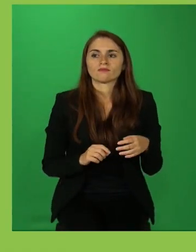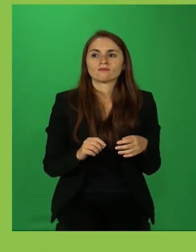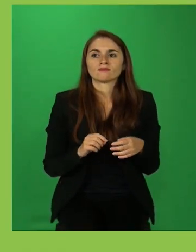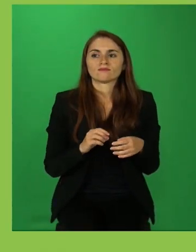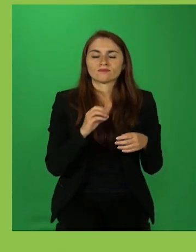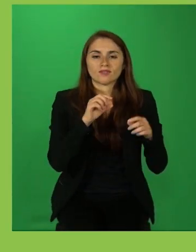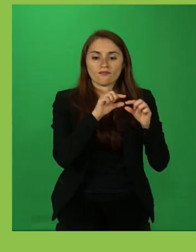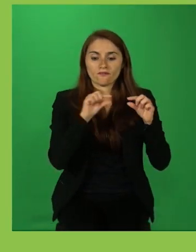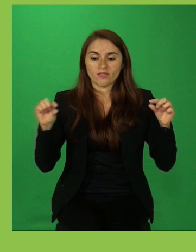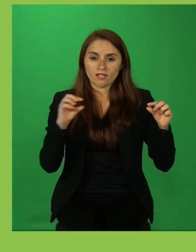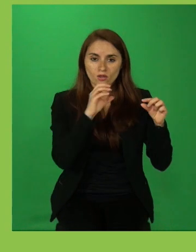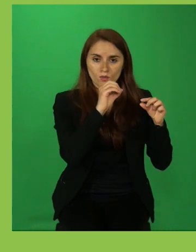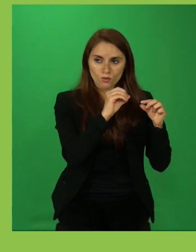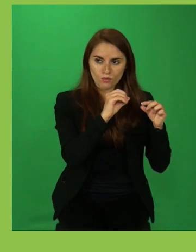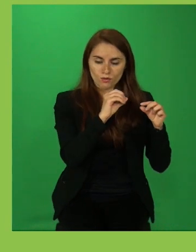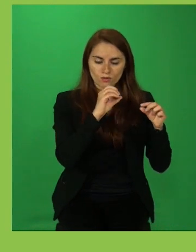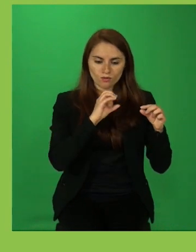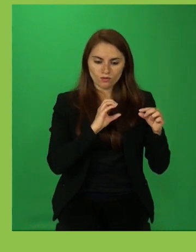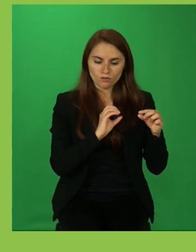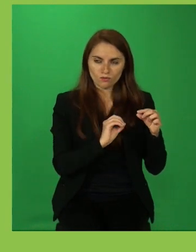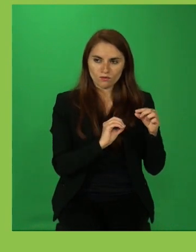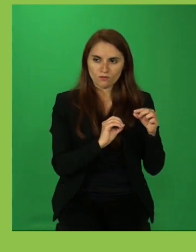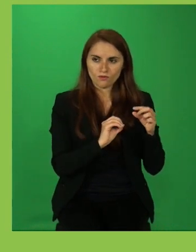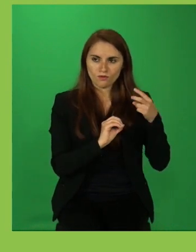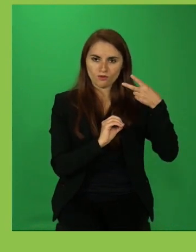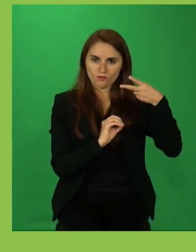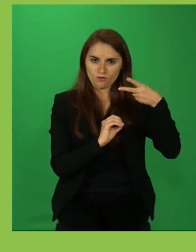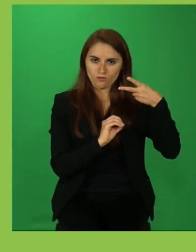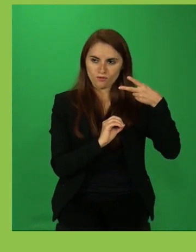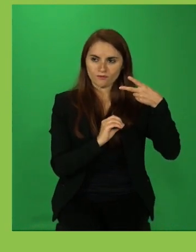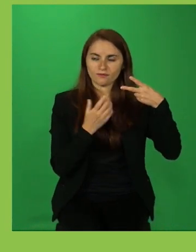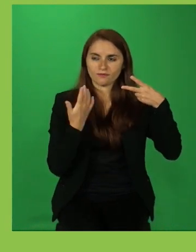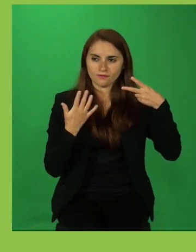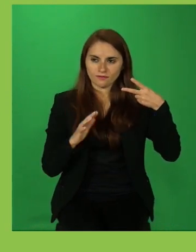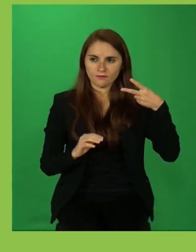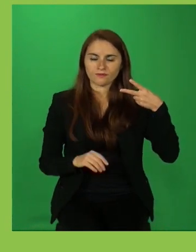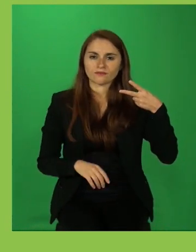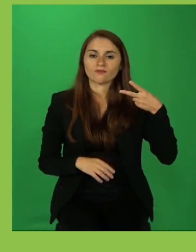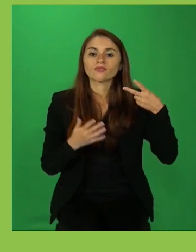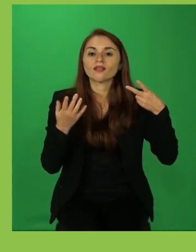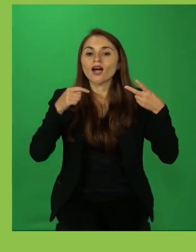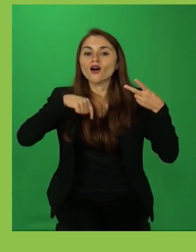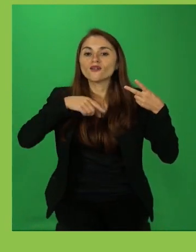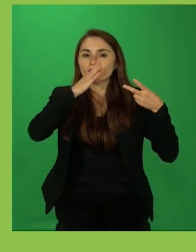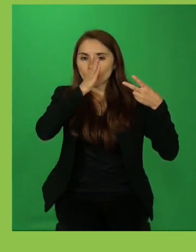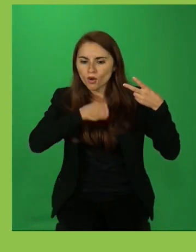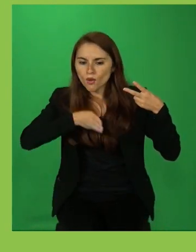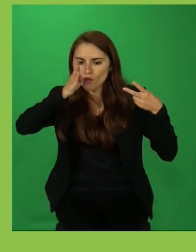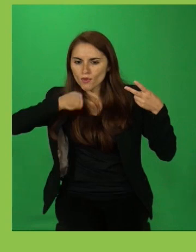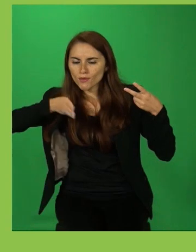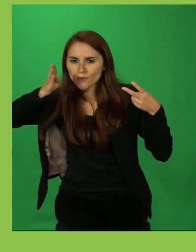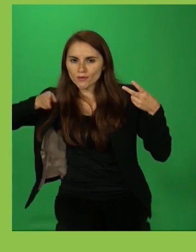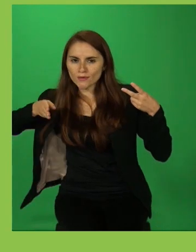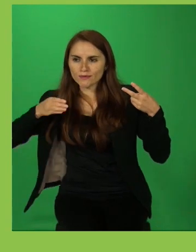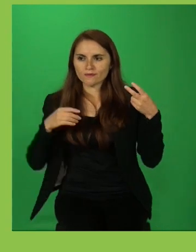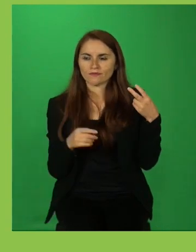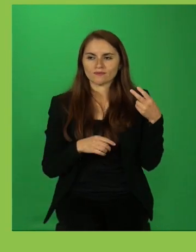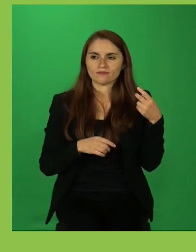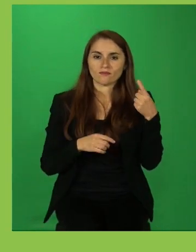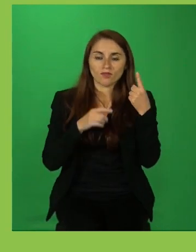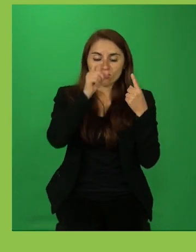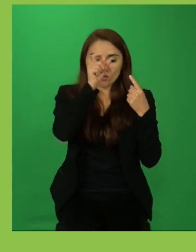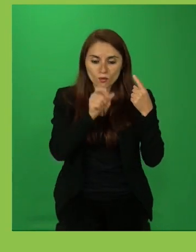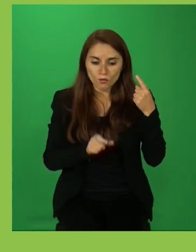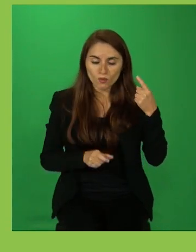la primera fila 1 y dos marcamos la primera fila ahora marcamos la columna fíjate ya tenemos una